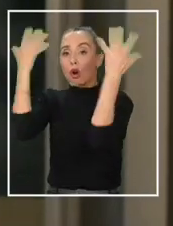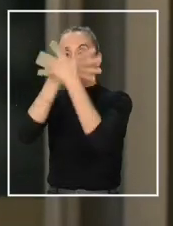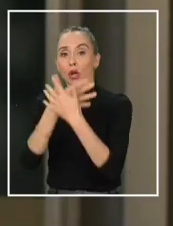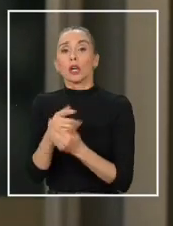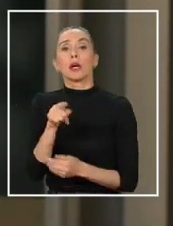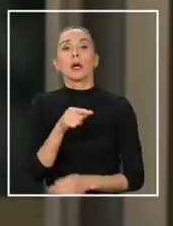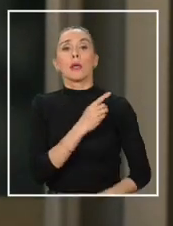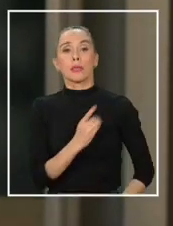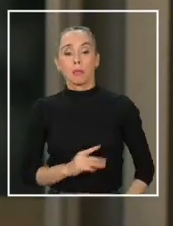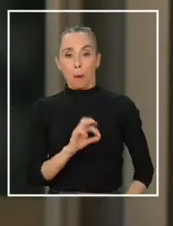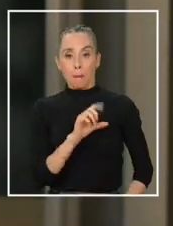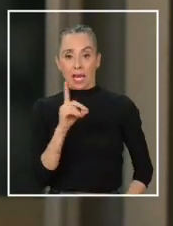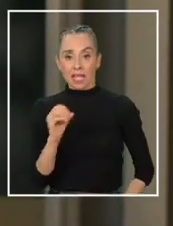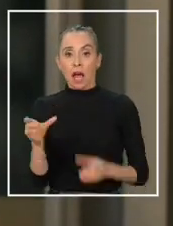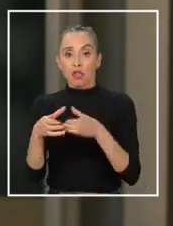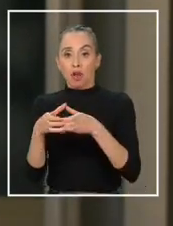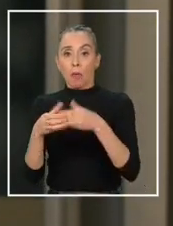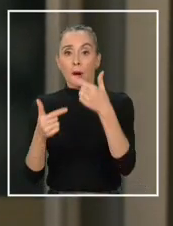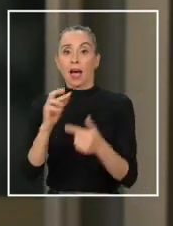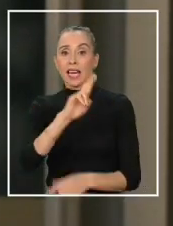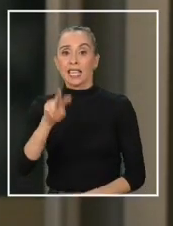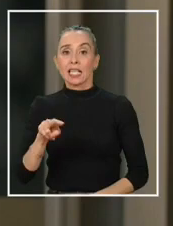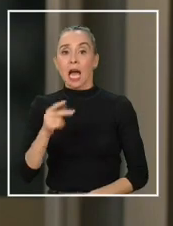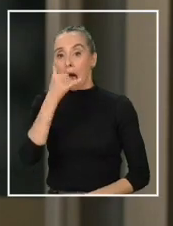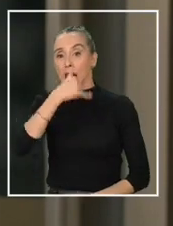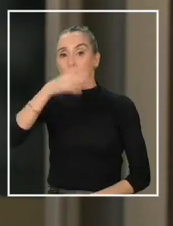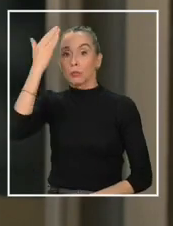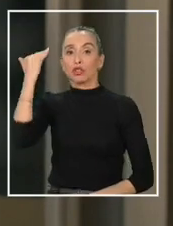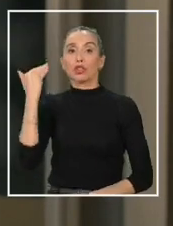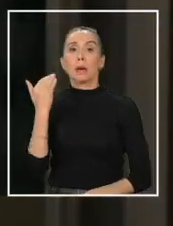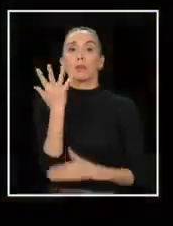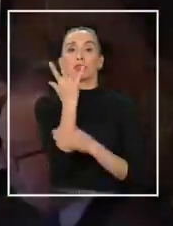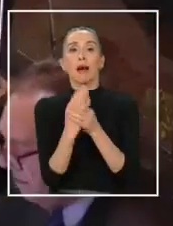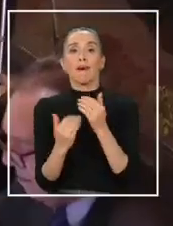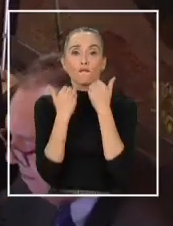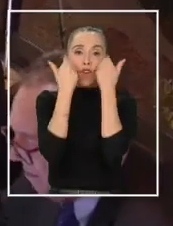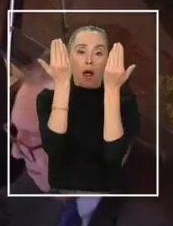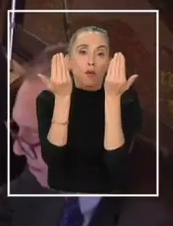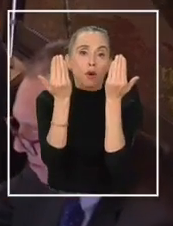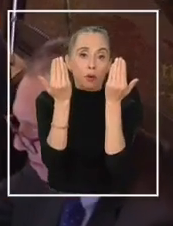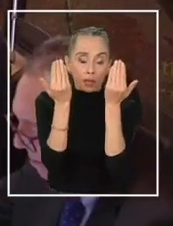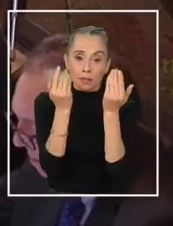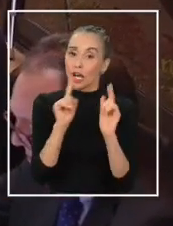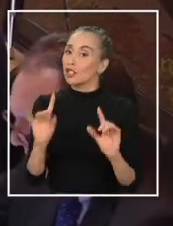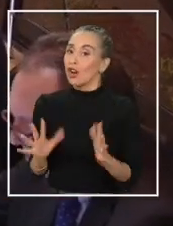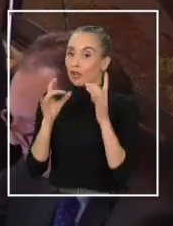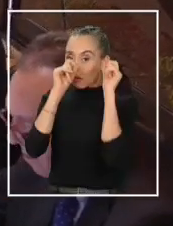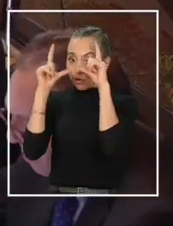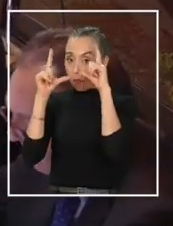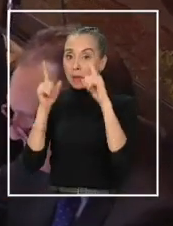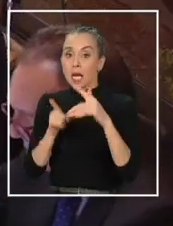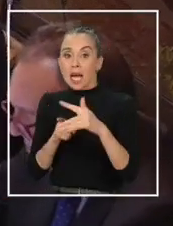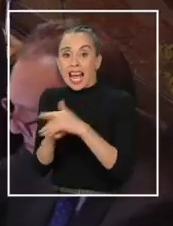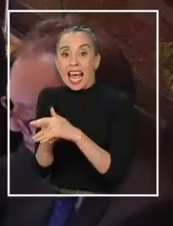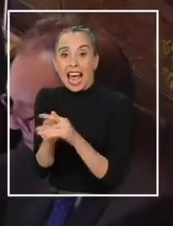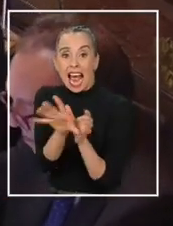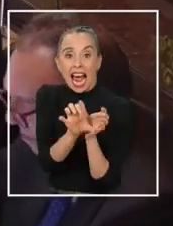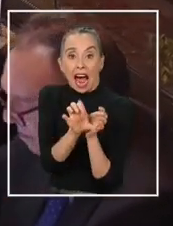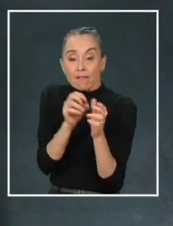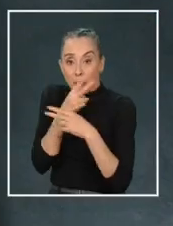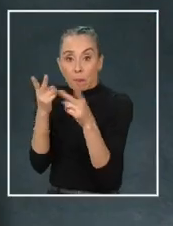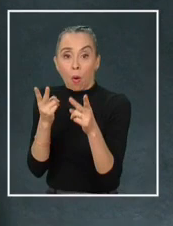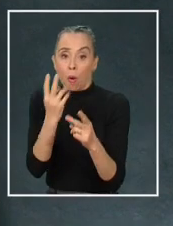partido Renovación Nacional, perdieron la vergüenza hace bastante rato, así es que no sorprende. Filtración que desde que se conoció generó